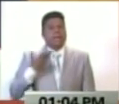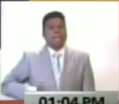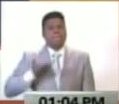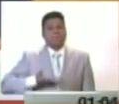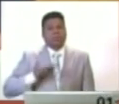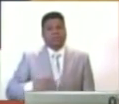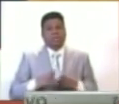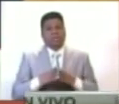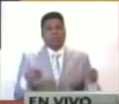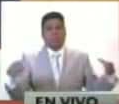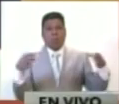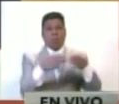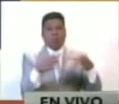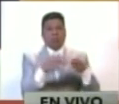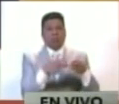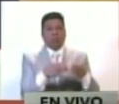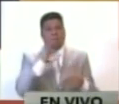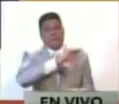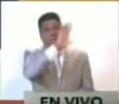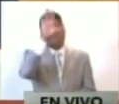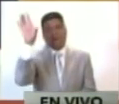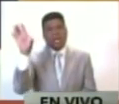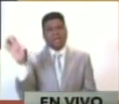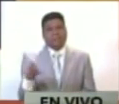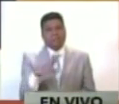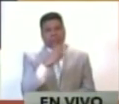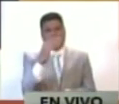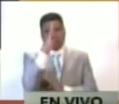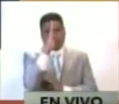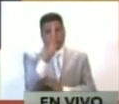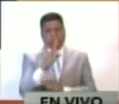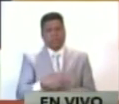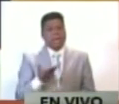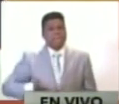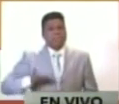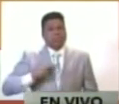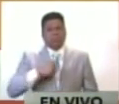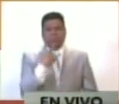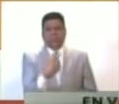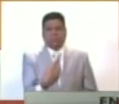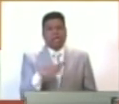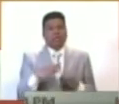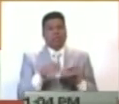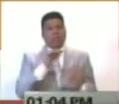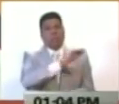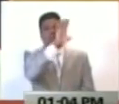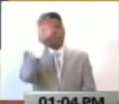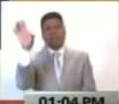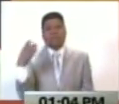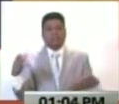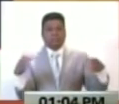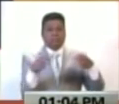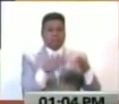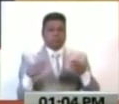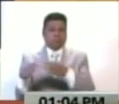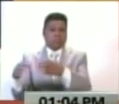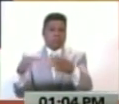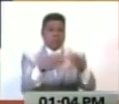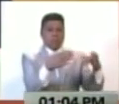importante movimiento. Vale destacar que los países que conformamos el